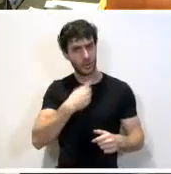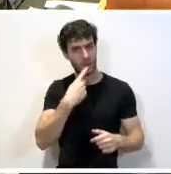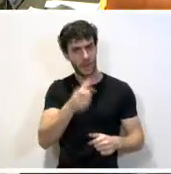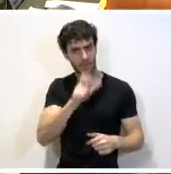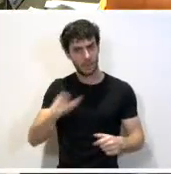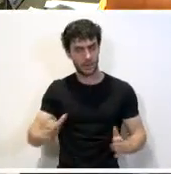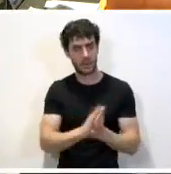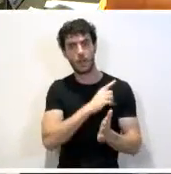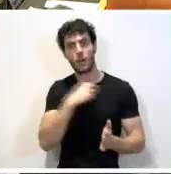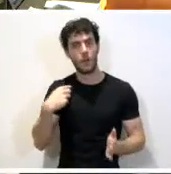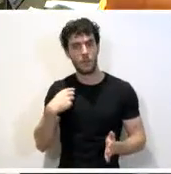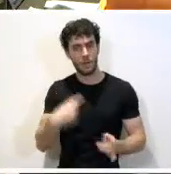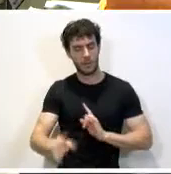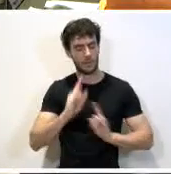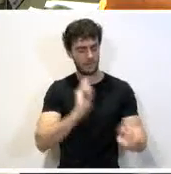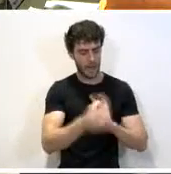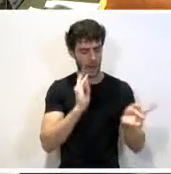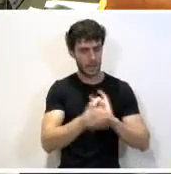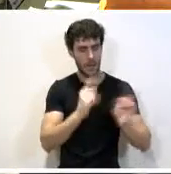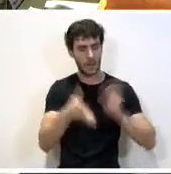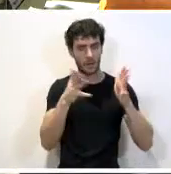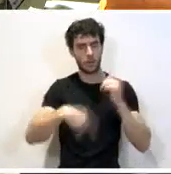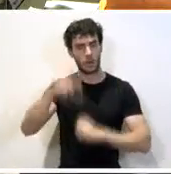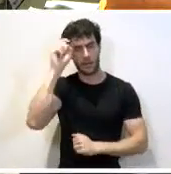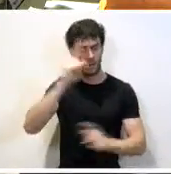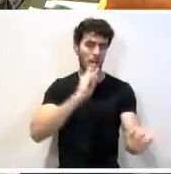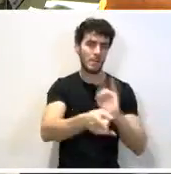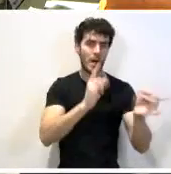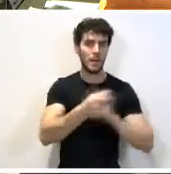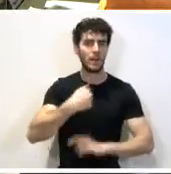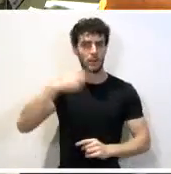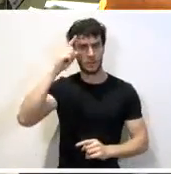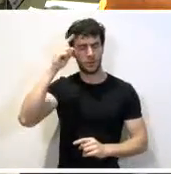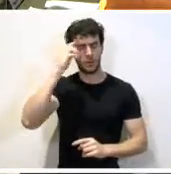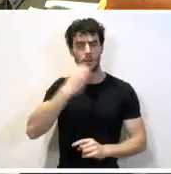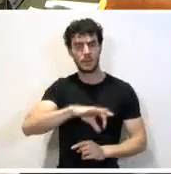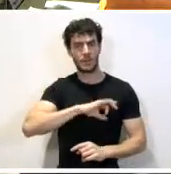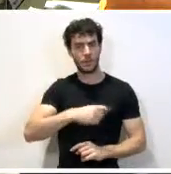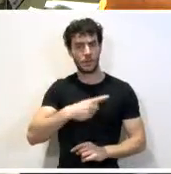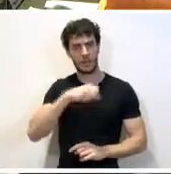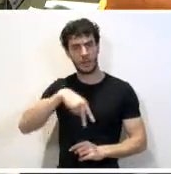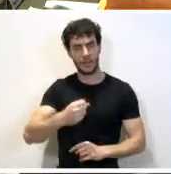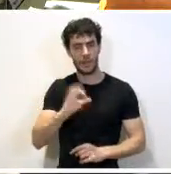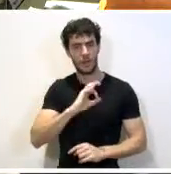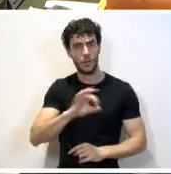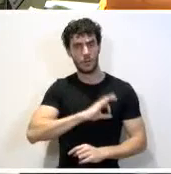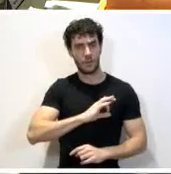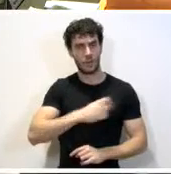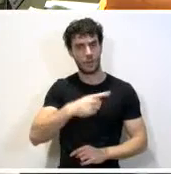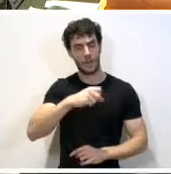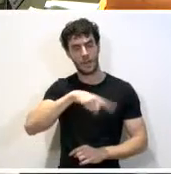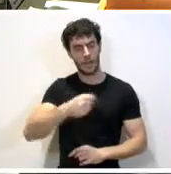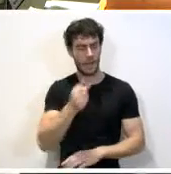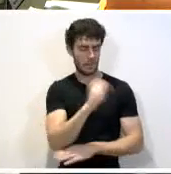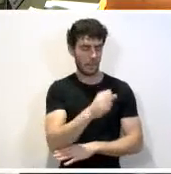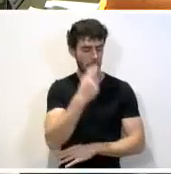Domingo venía llamando vez tras vez a la Consejería de Educación. No sé si no le ha llegado al señor Galiana o el señor Galiana no se lo ha dicho a usted, no lo